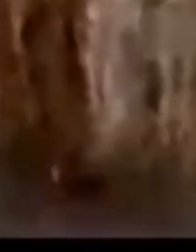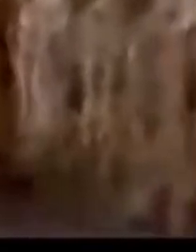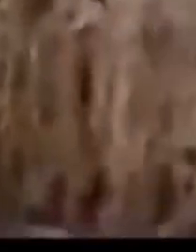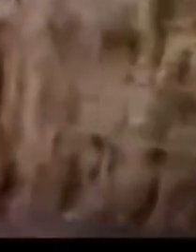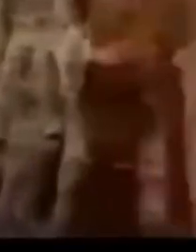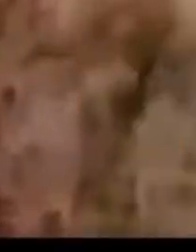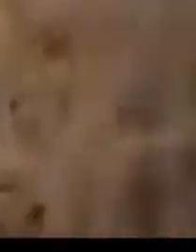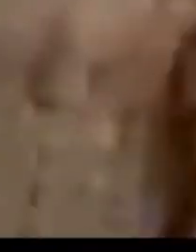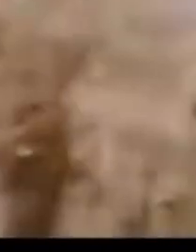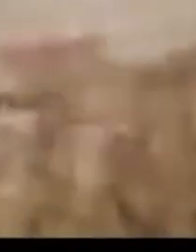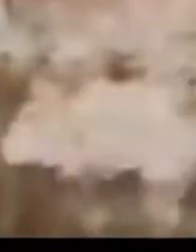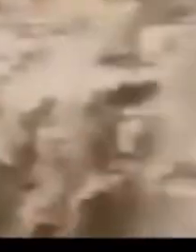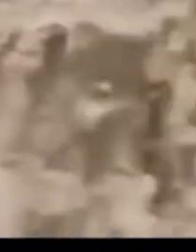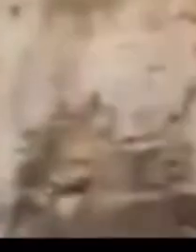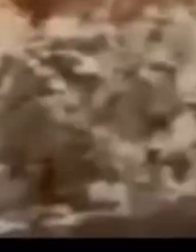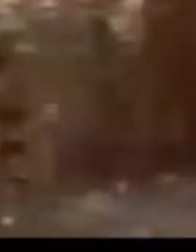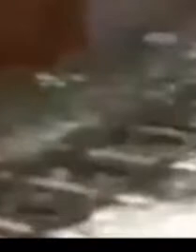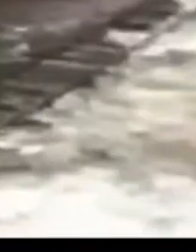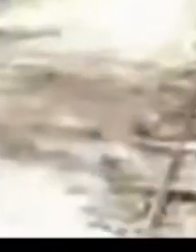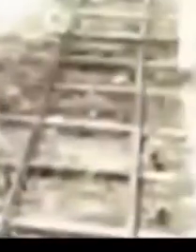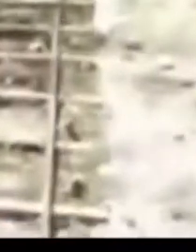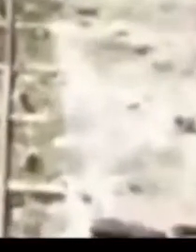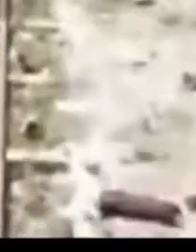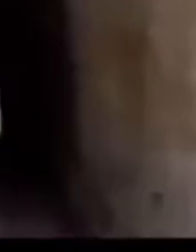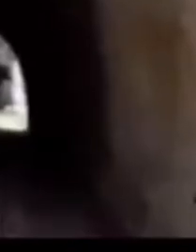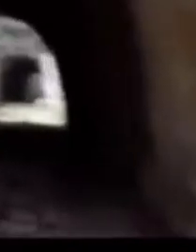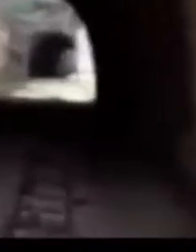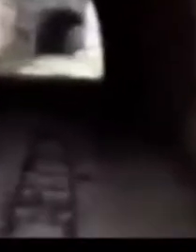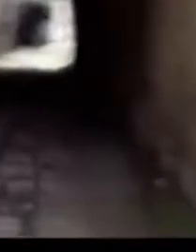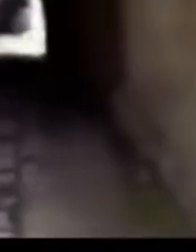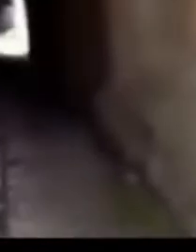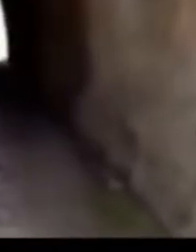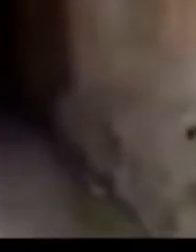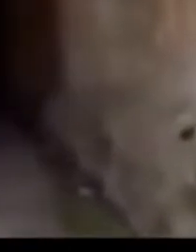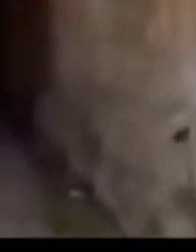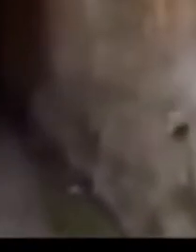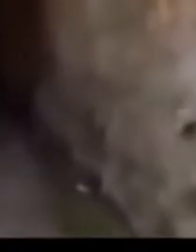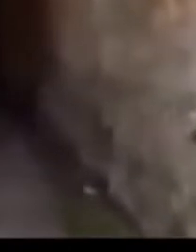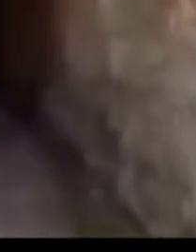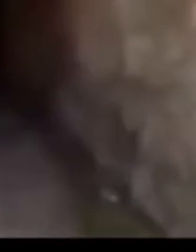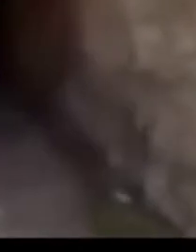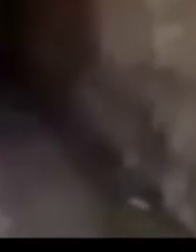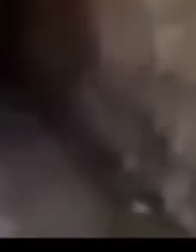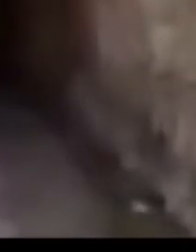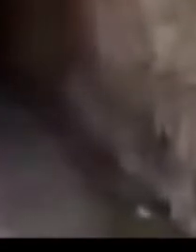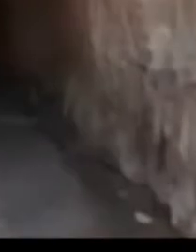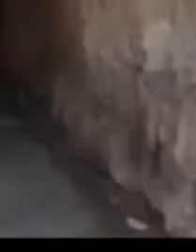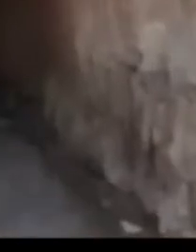Thank you.